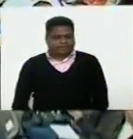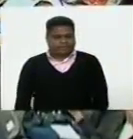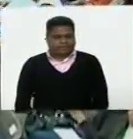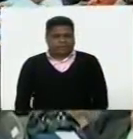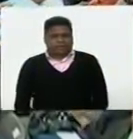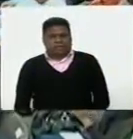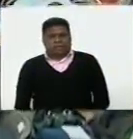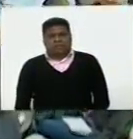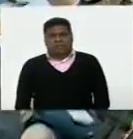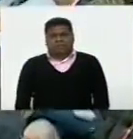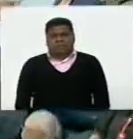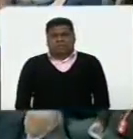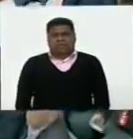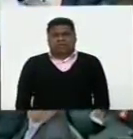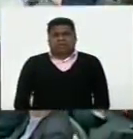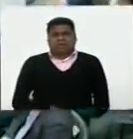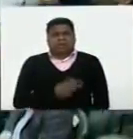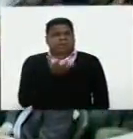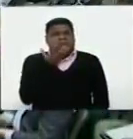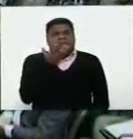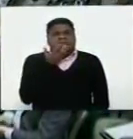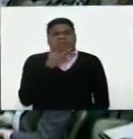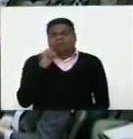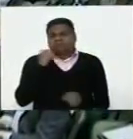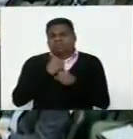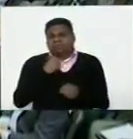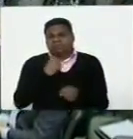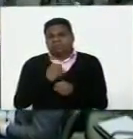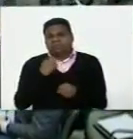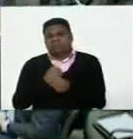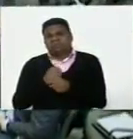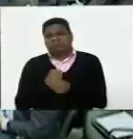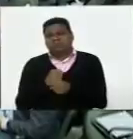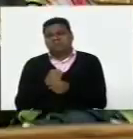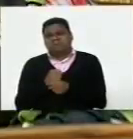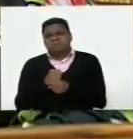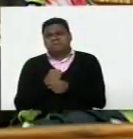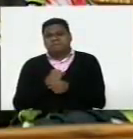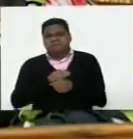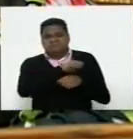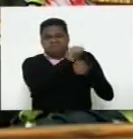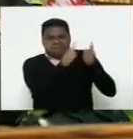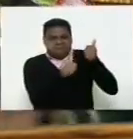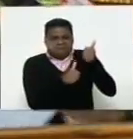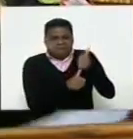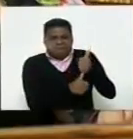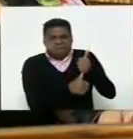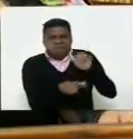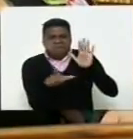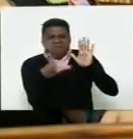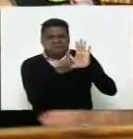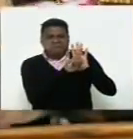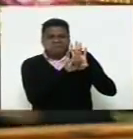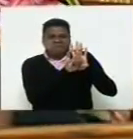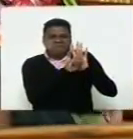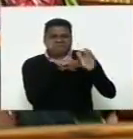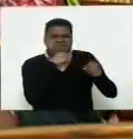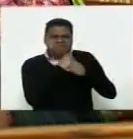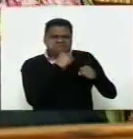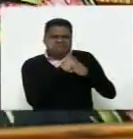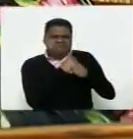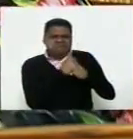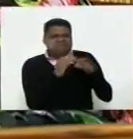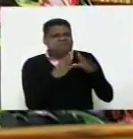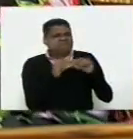de las trabajadoras y trabajadores sujetos a la Ley Orgánica del Trabajo, las y